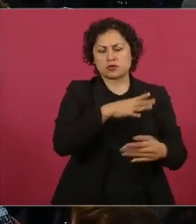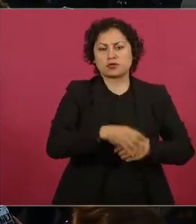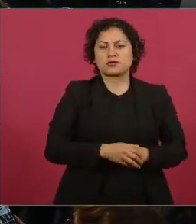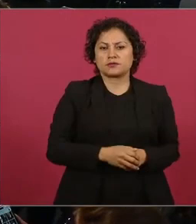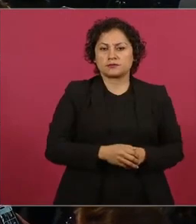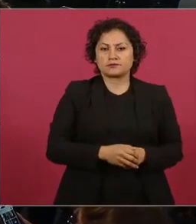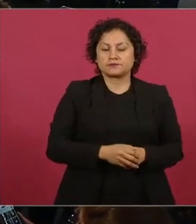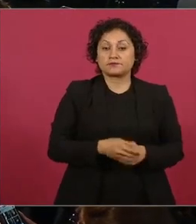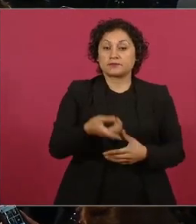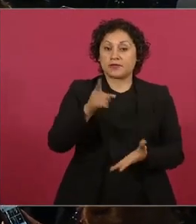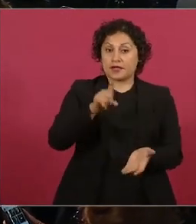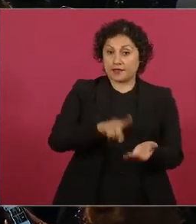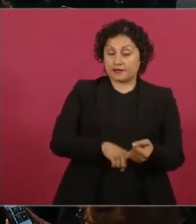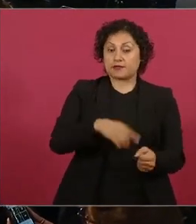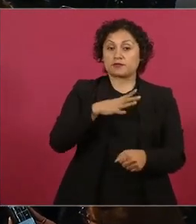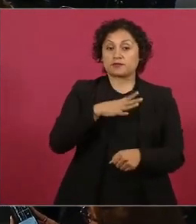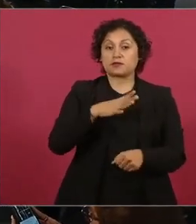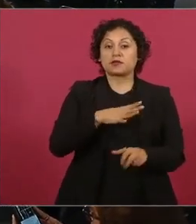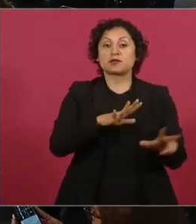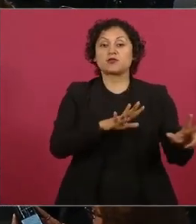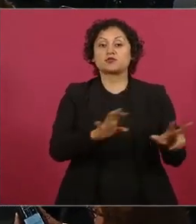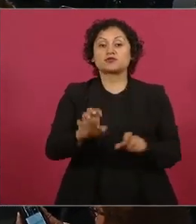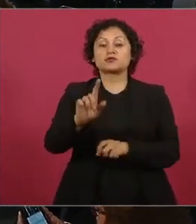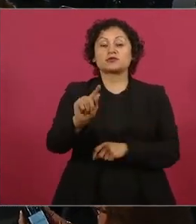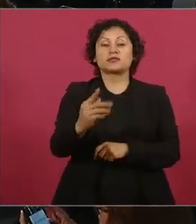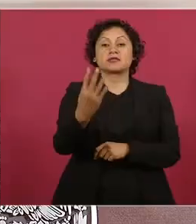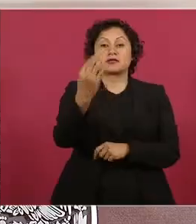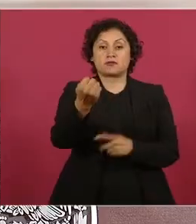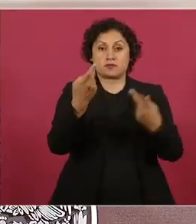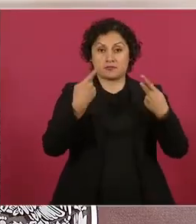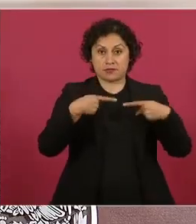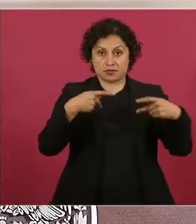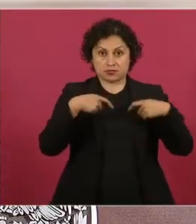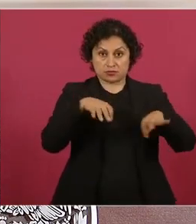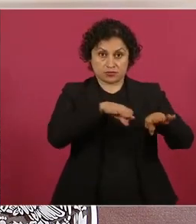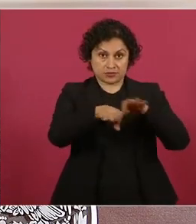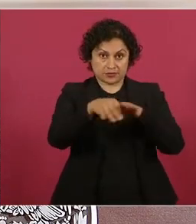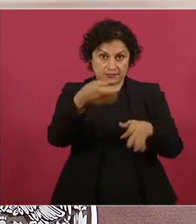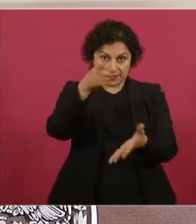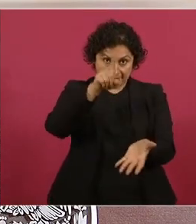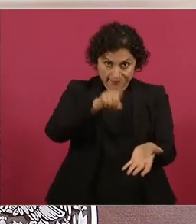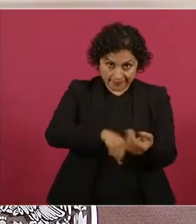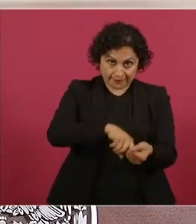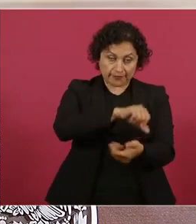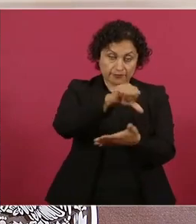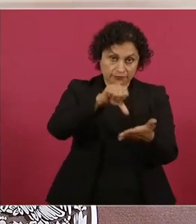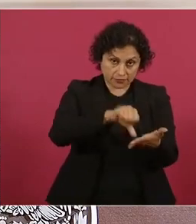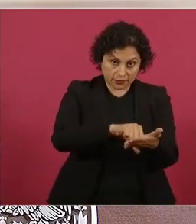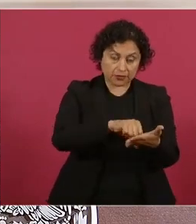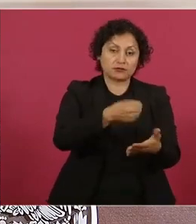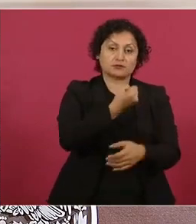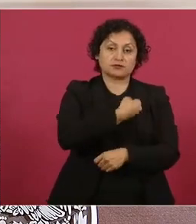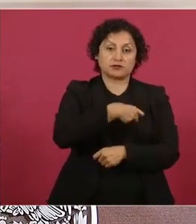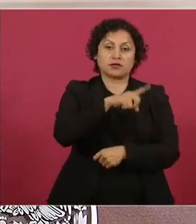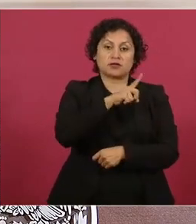de 879 profesionales de salud y agradecemos muy, en forma muy especial a los 19